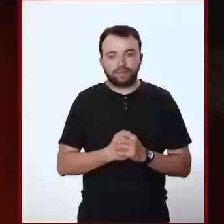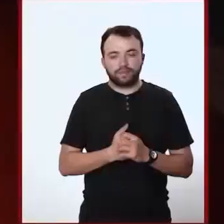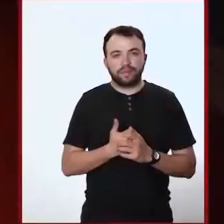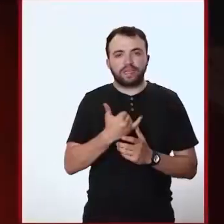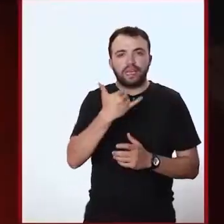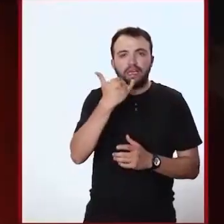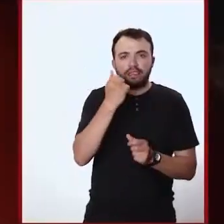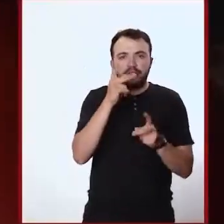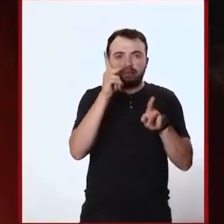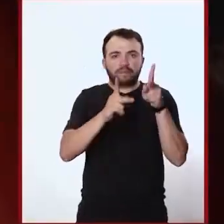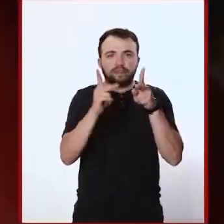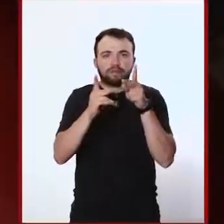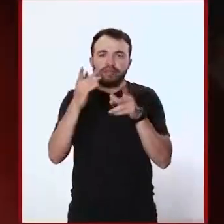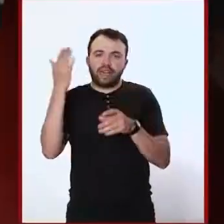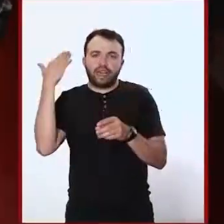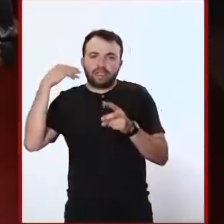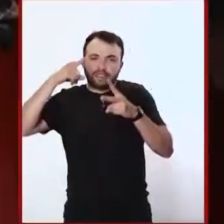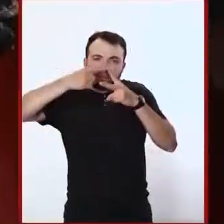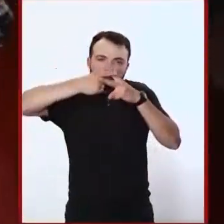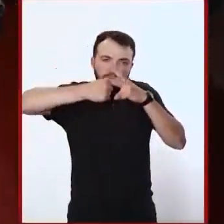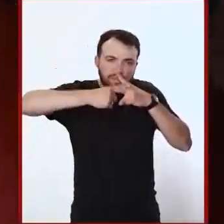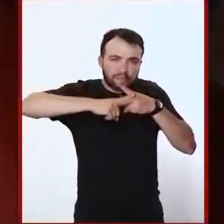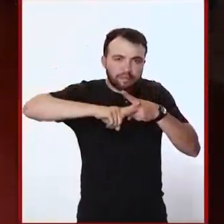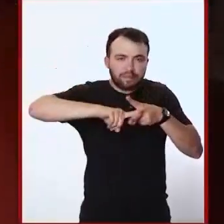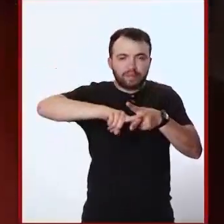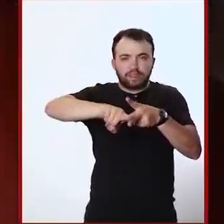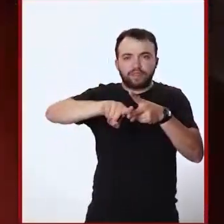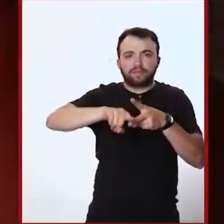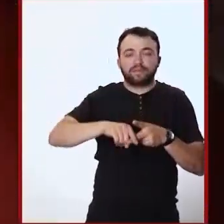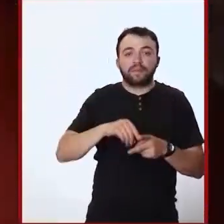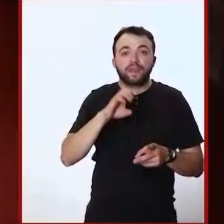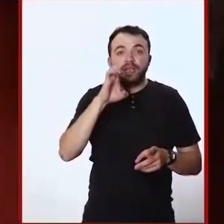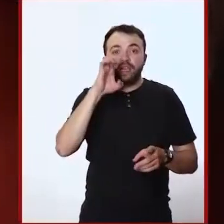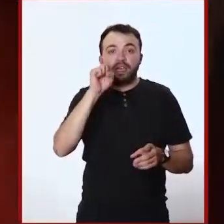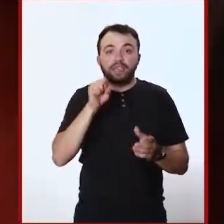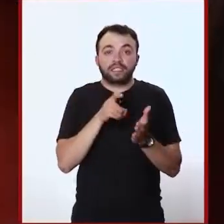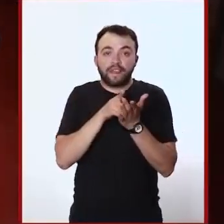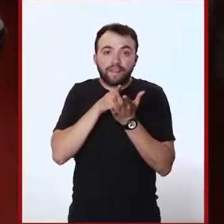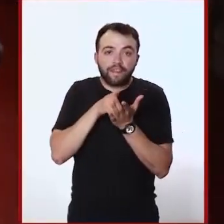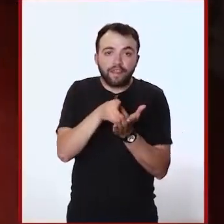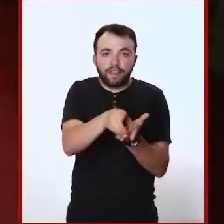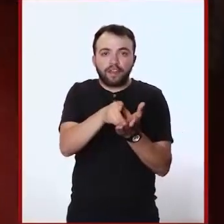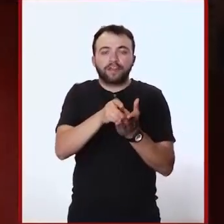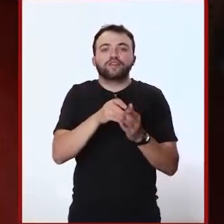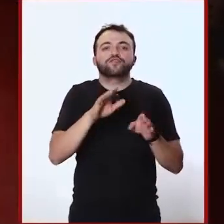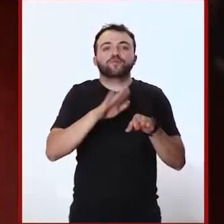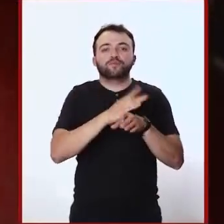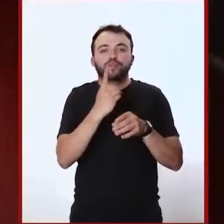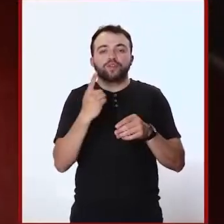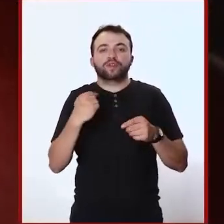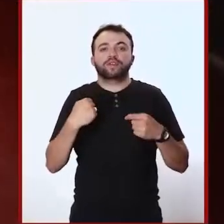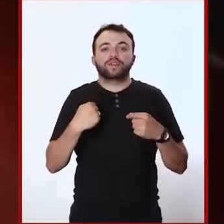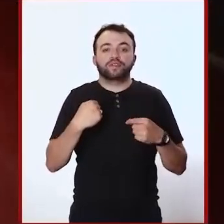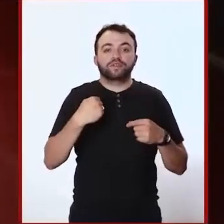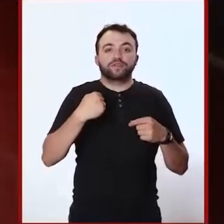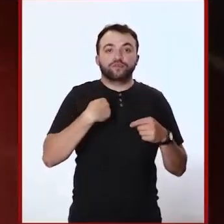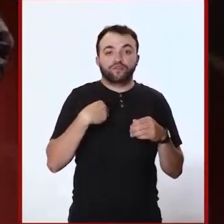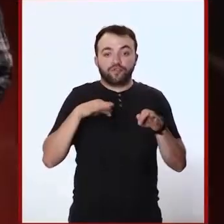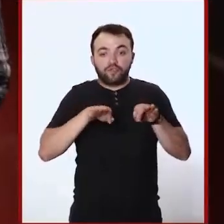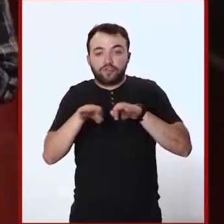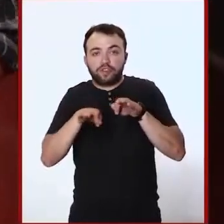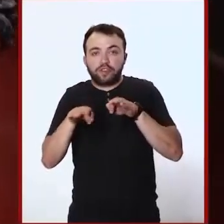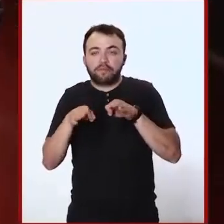Ya hablábamos al principio de la seguridad social, que es un derecho ante la prestación de un servicio remunerado, personal